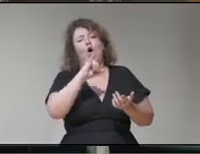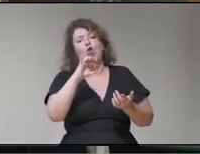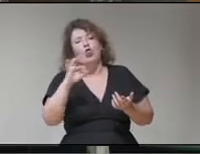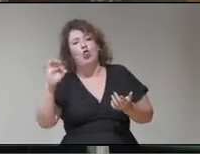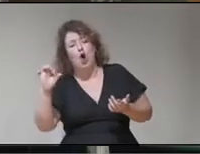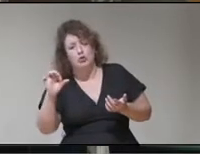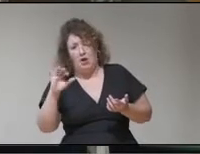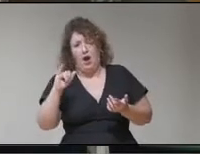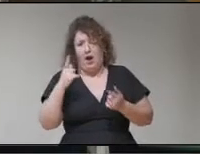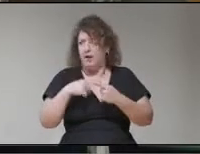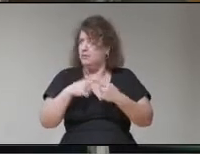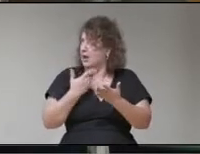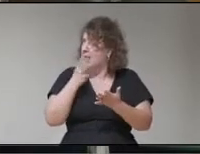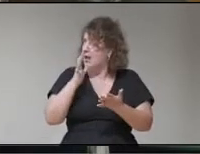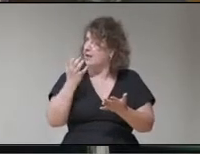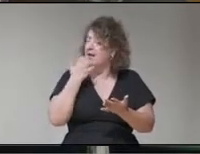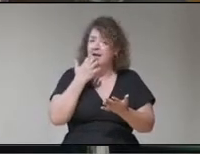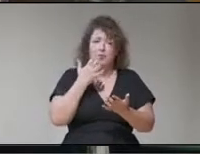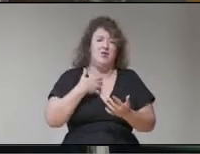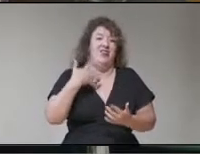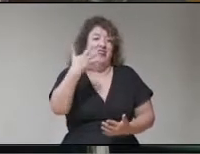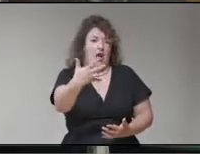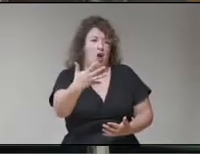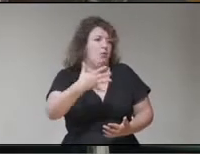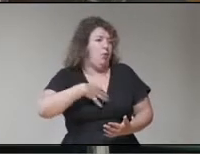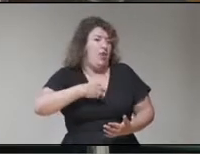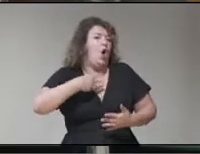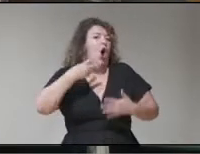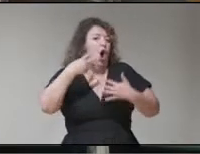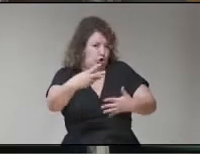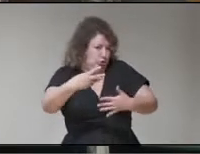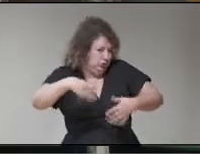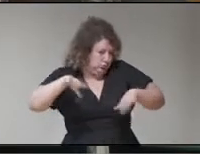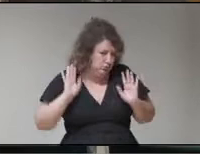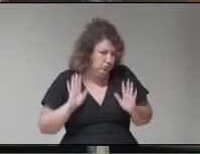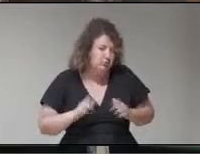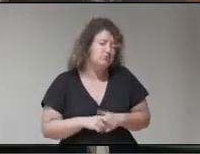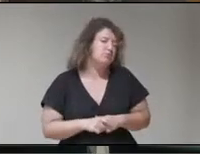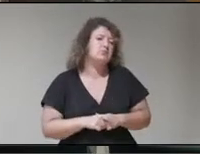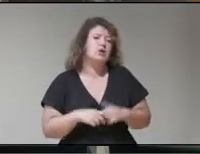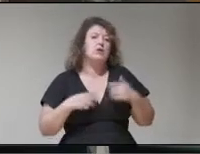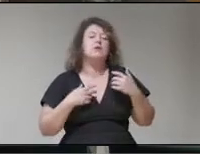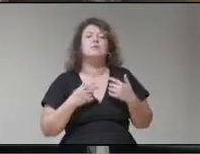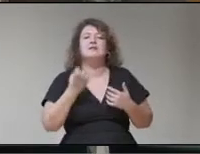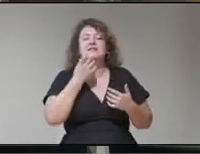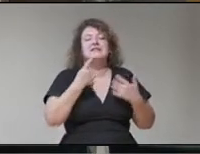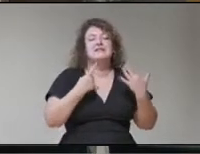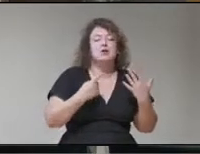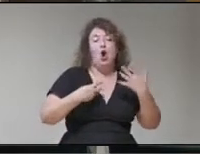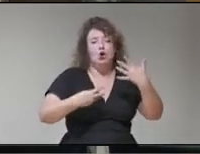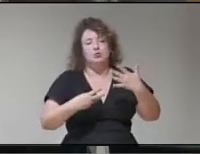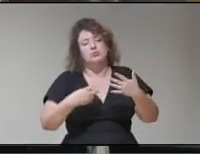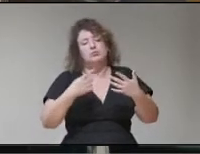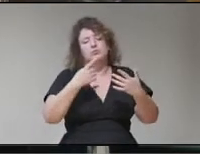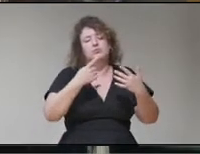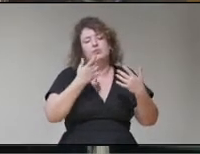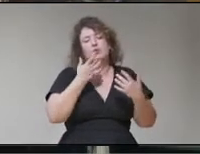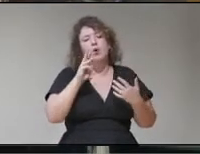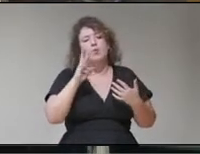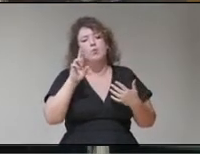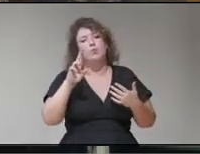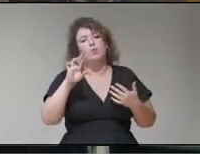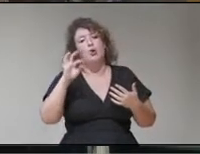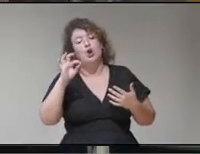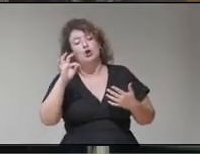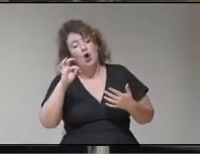tenéis unos cuantos. Puse 5 virus, podría haber puesto 8. Puse como 6 o 7 bacterias, puse un protozoo.